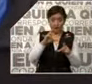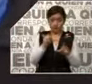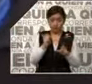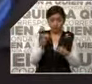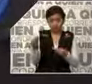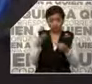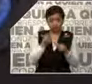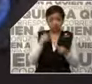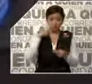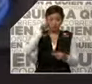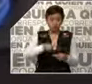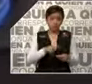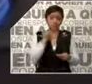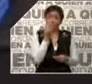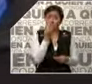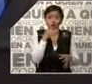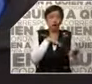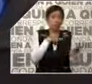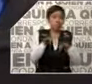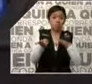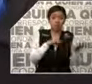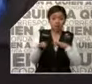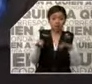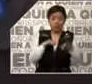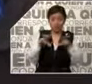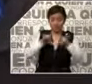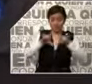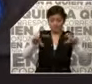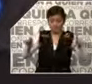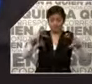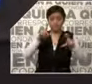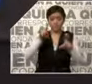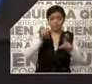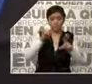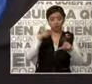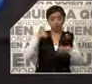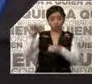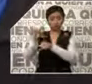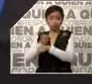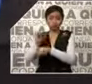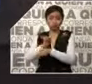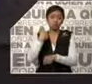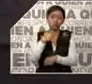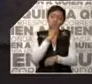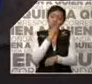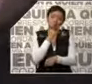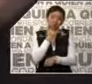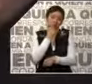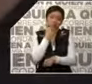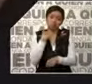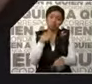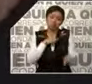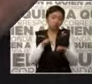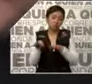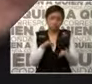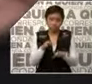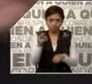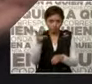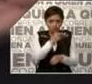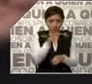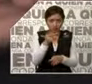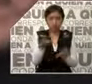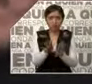trabajo en el sitio donde tengo mis placas y que se le echó también su carrito, que no podía ya seguir trabajando. La pareja